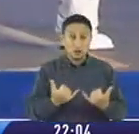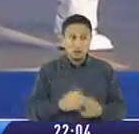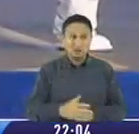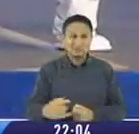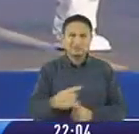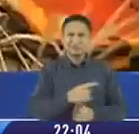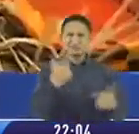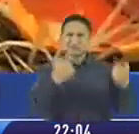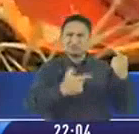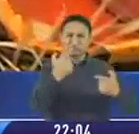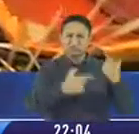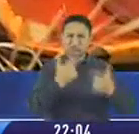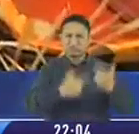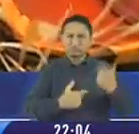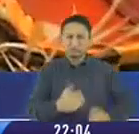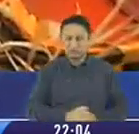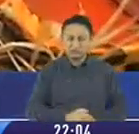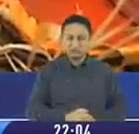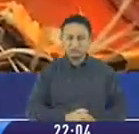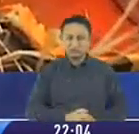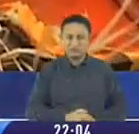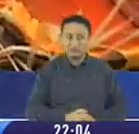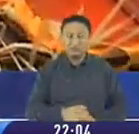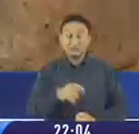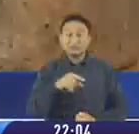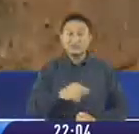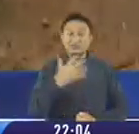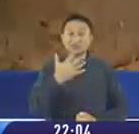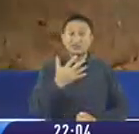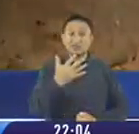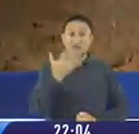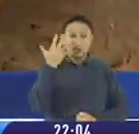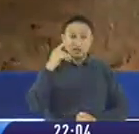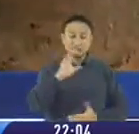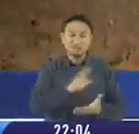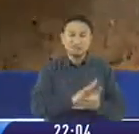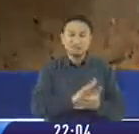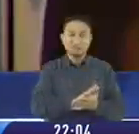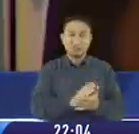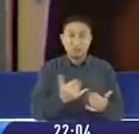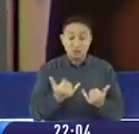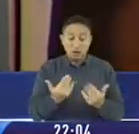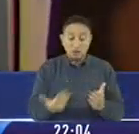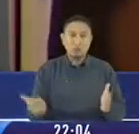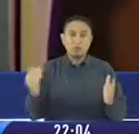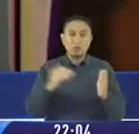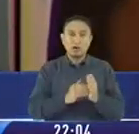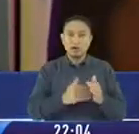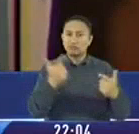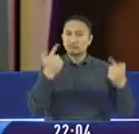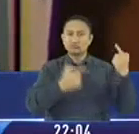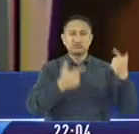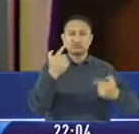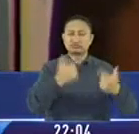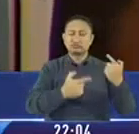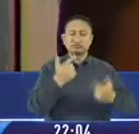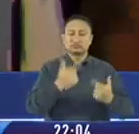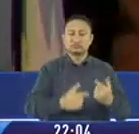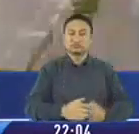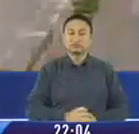hechos violentos que solo permitió 5 días de tregua. Y luego retornaron los conflictos que tiñen de